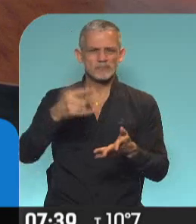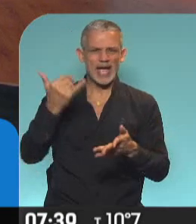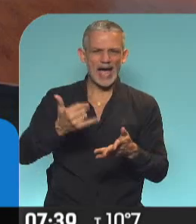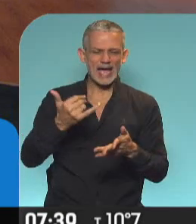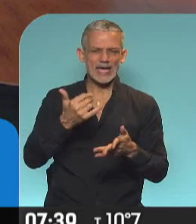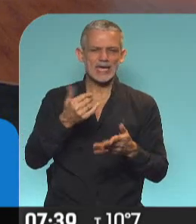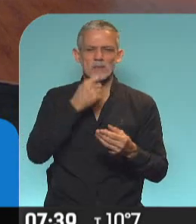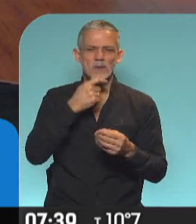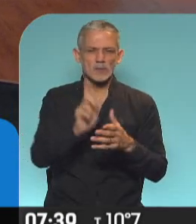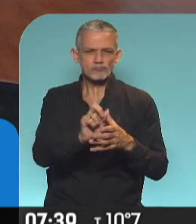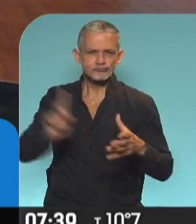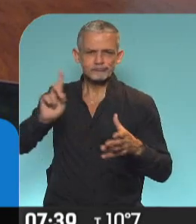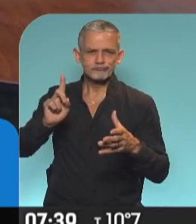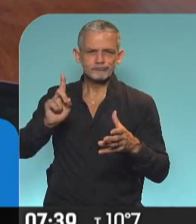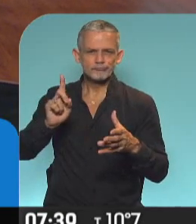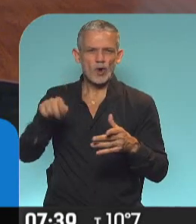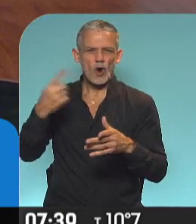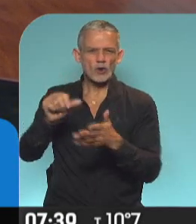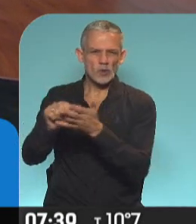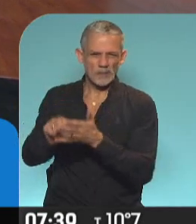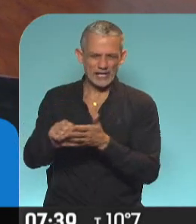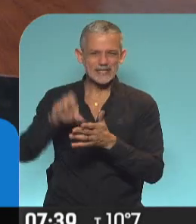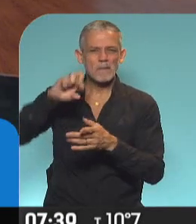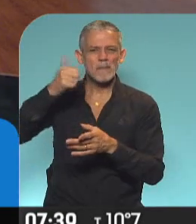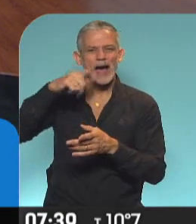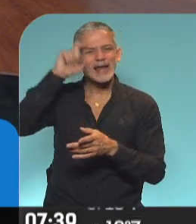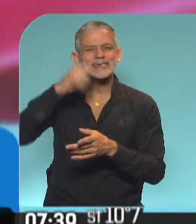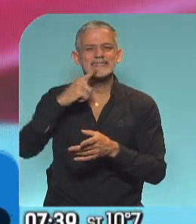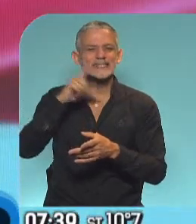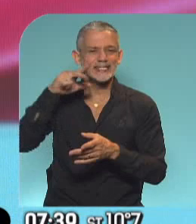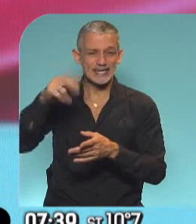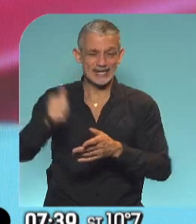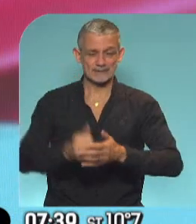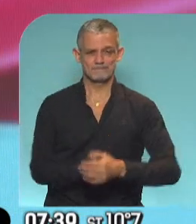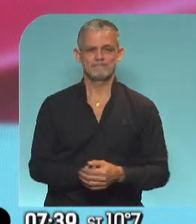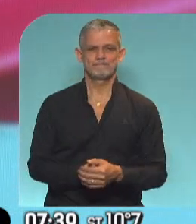decíamos, el aislamiento internacional de la causa palestina. Gracias, José. Seguimos en minutos. Gracias.